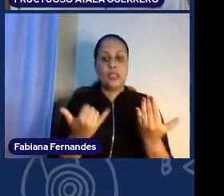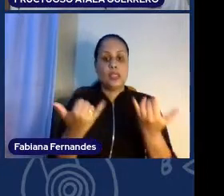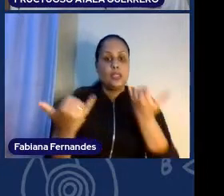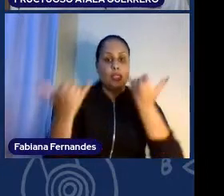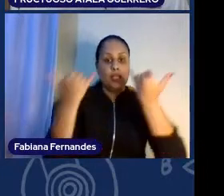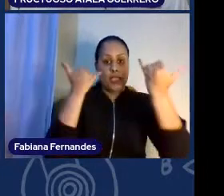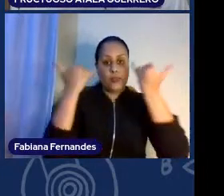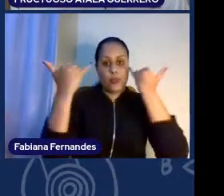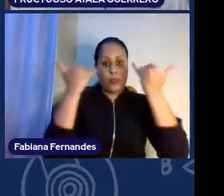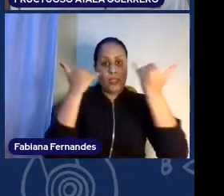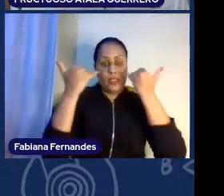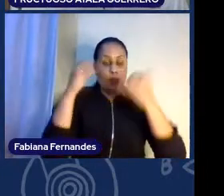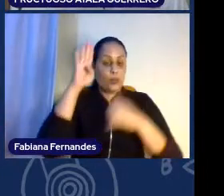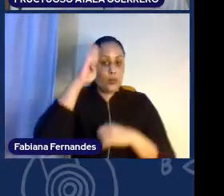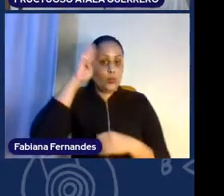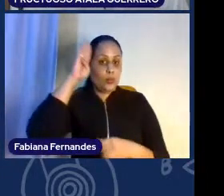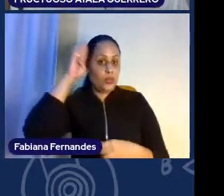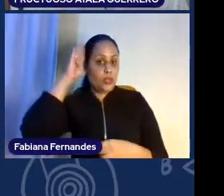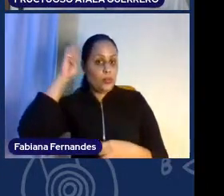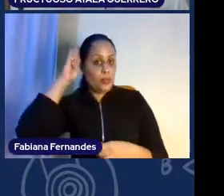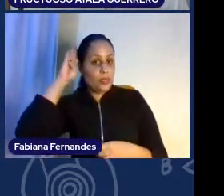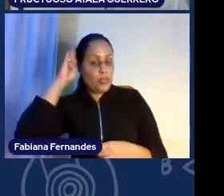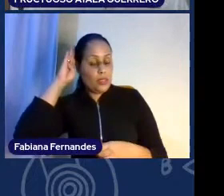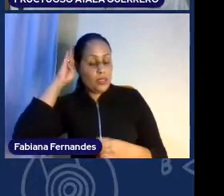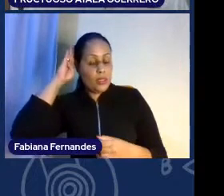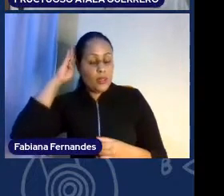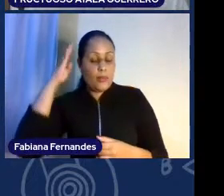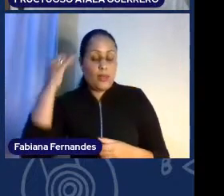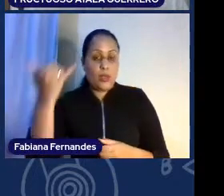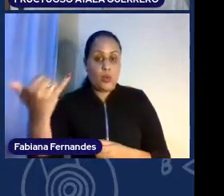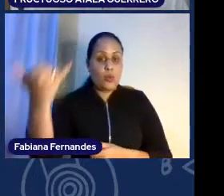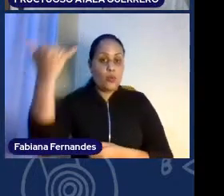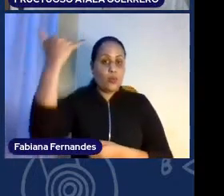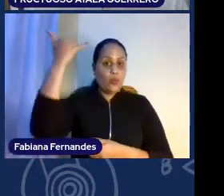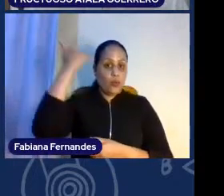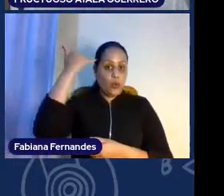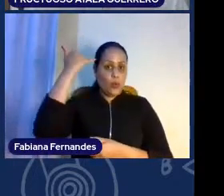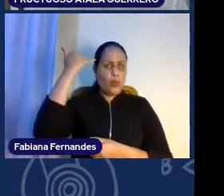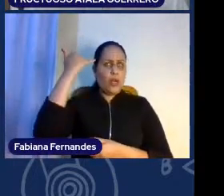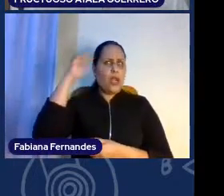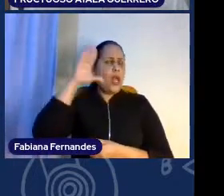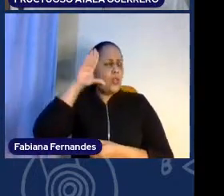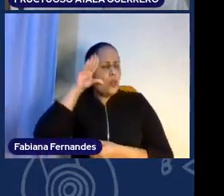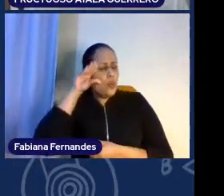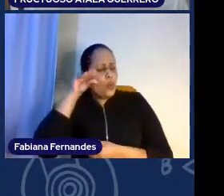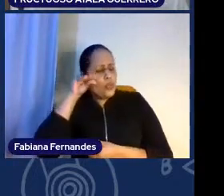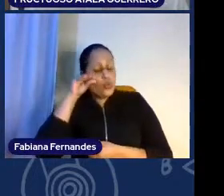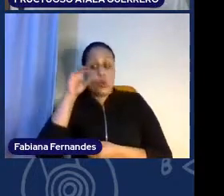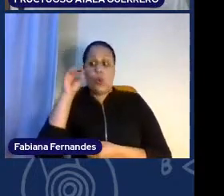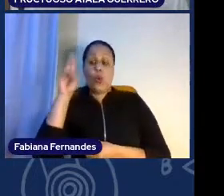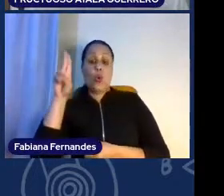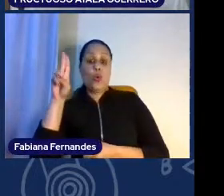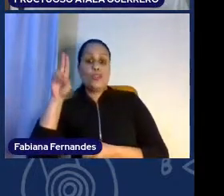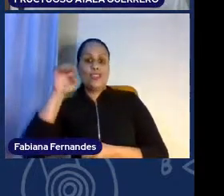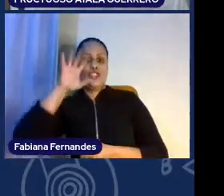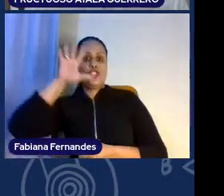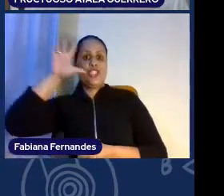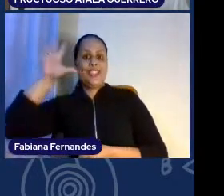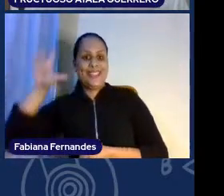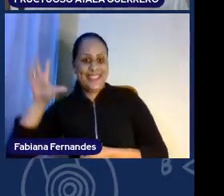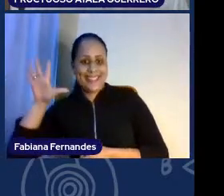al cerebro para indicarle al cerebro si es de día o si es de noche y de esa manera coordinar las